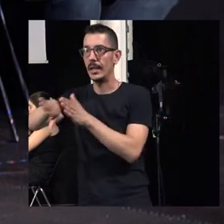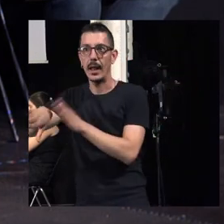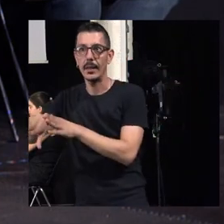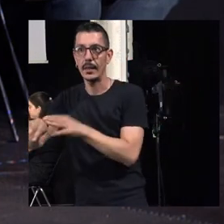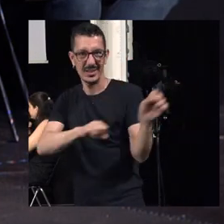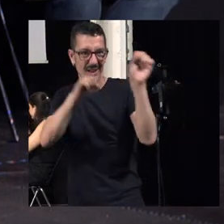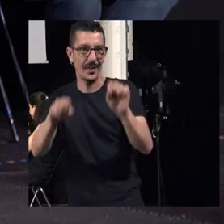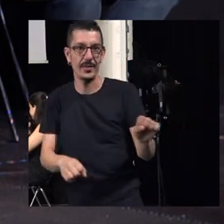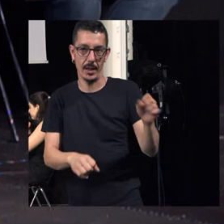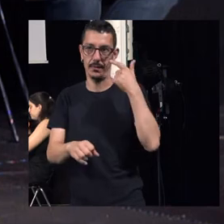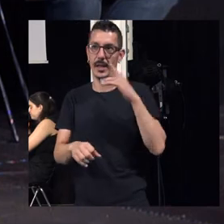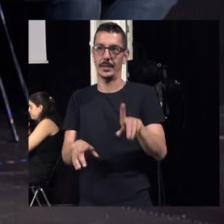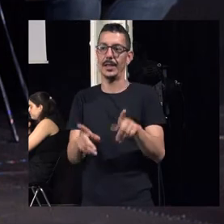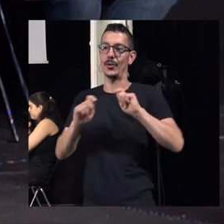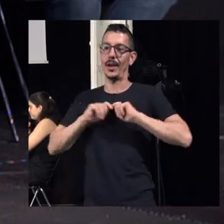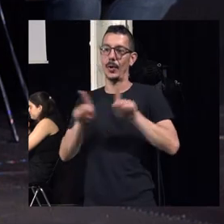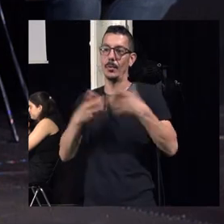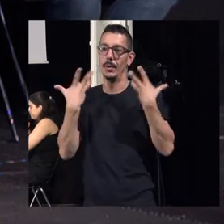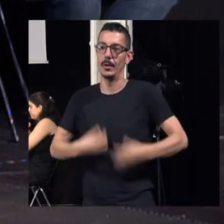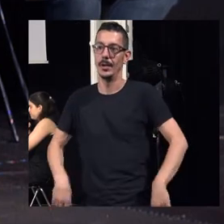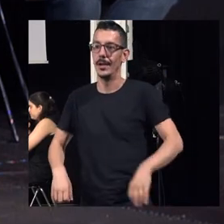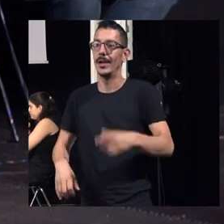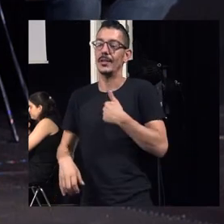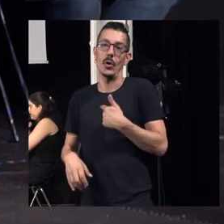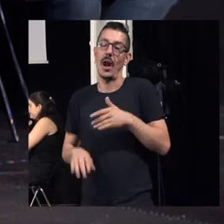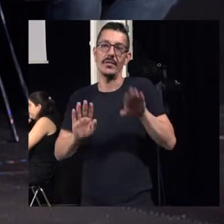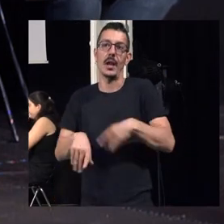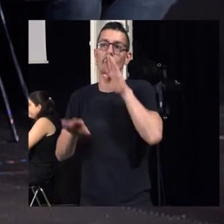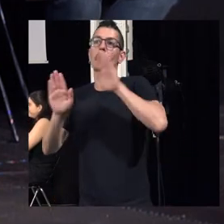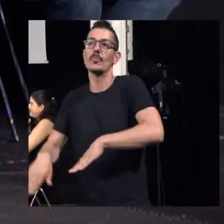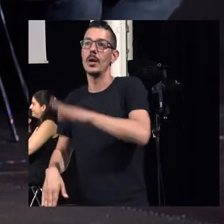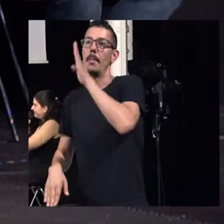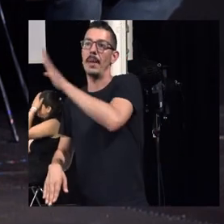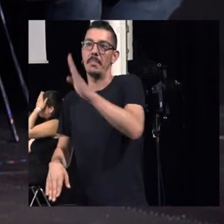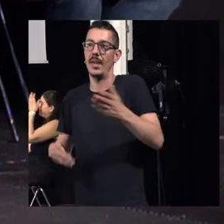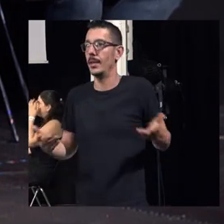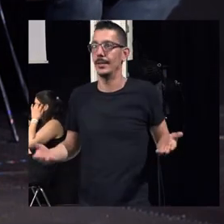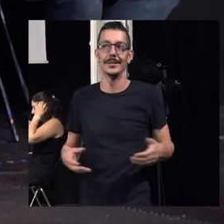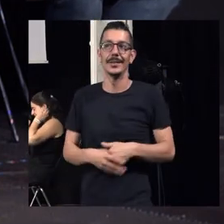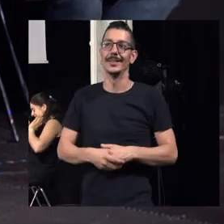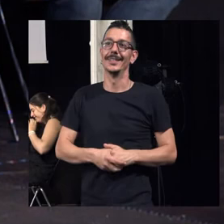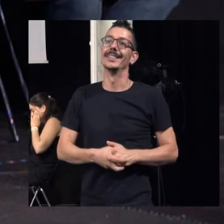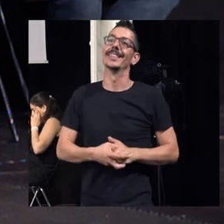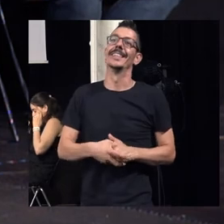sea, a estas alturas, chiquis, yo a lo mejor me hago del PP. No, es cierto, es broma.